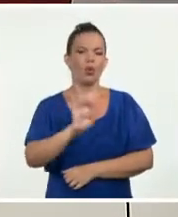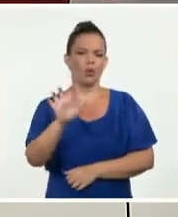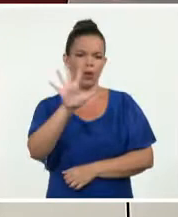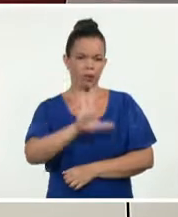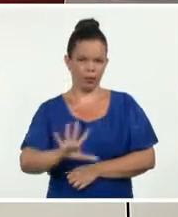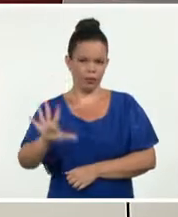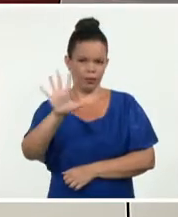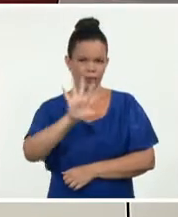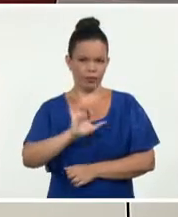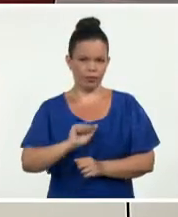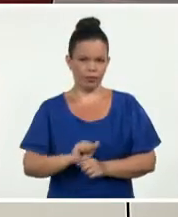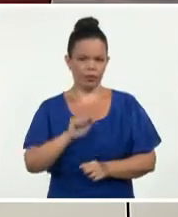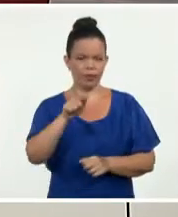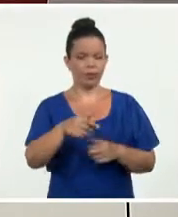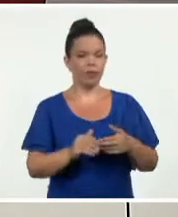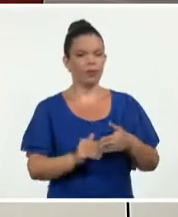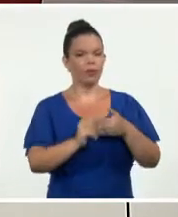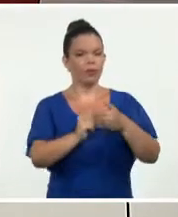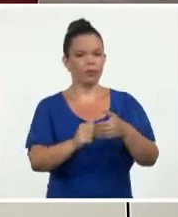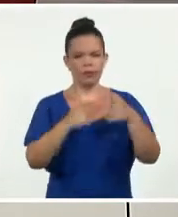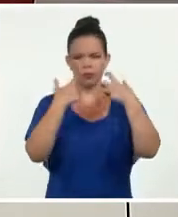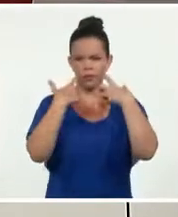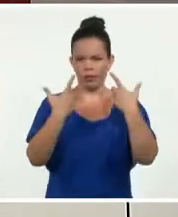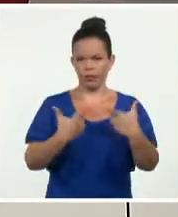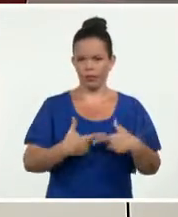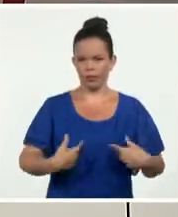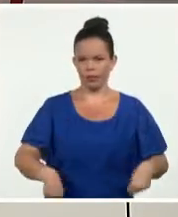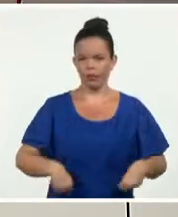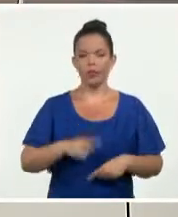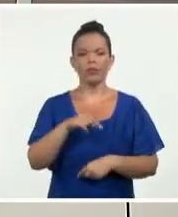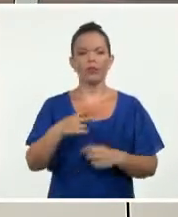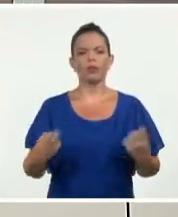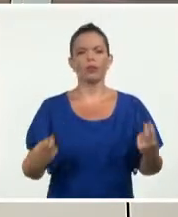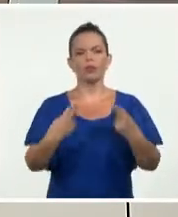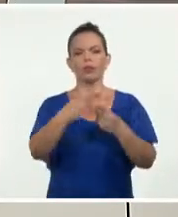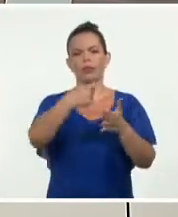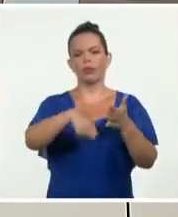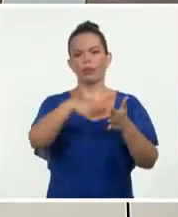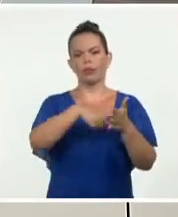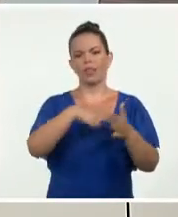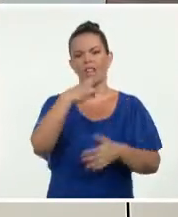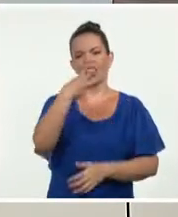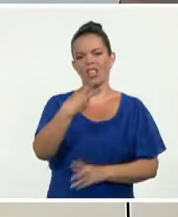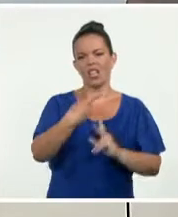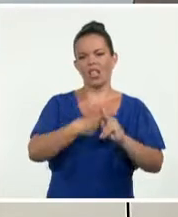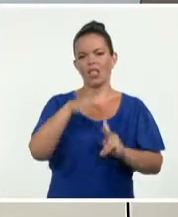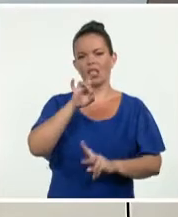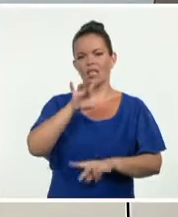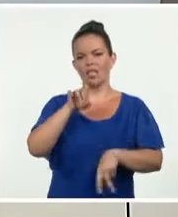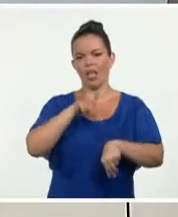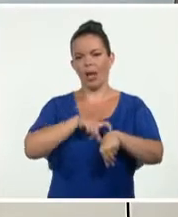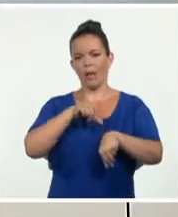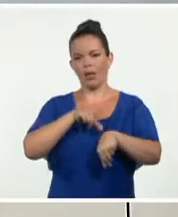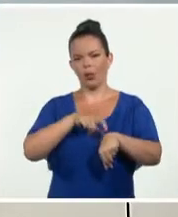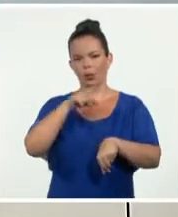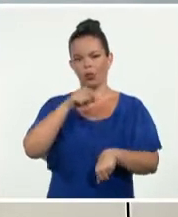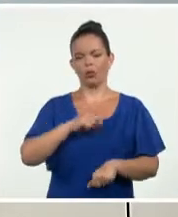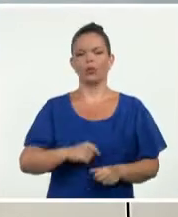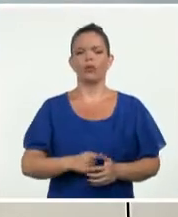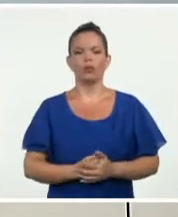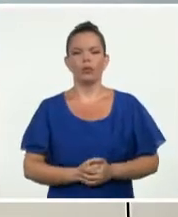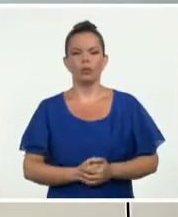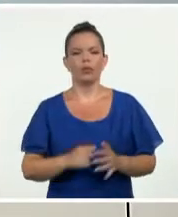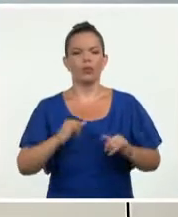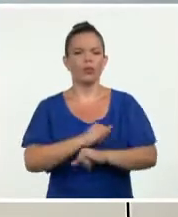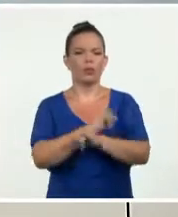generación, encabezada por Alessandro Micheletto. El partido está previsto para las 3:15 minutos de la tarde, hora de Cuba, y será transmitido por la